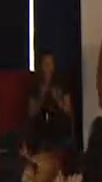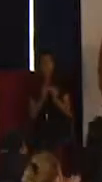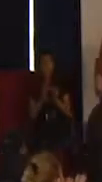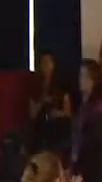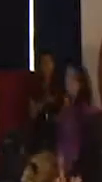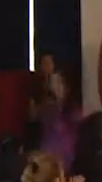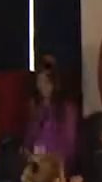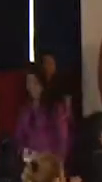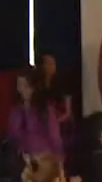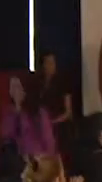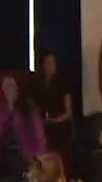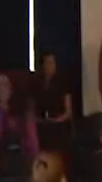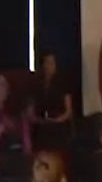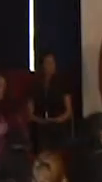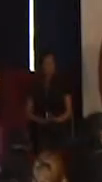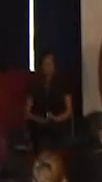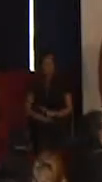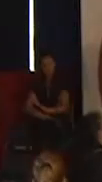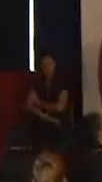¿Alguien más por aquí?